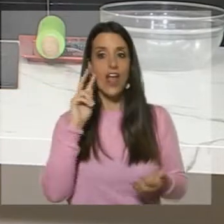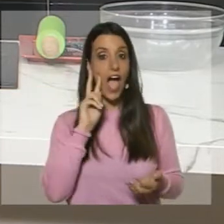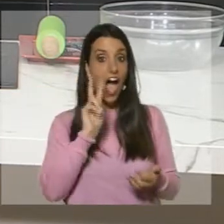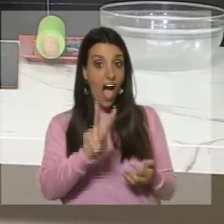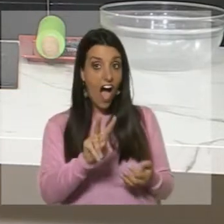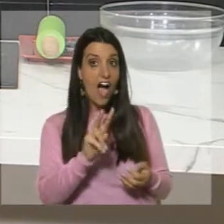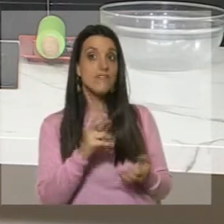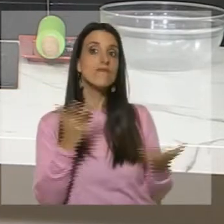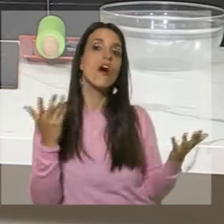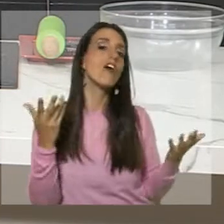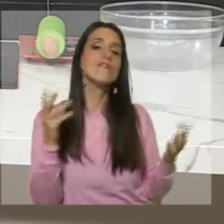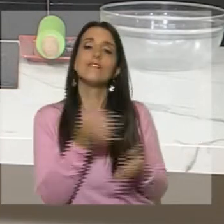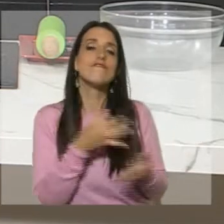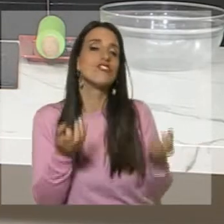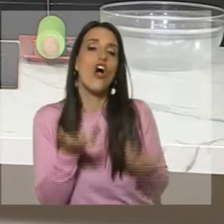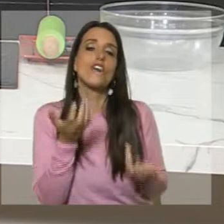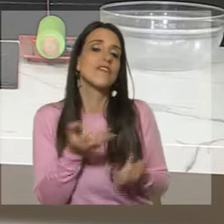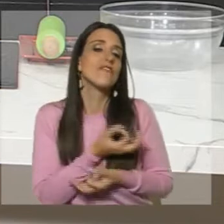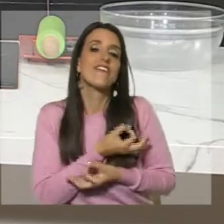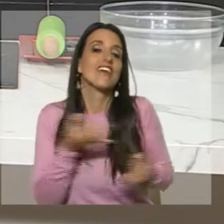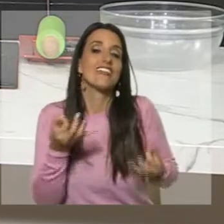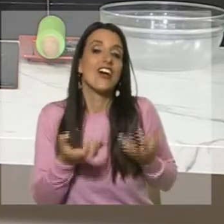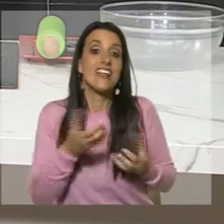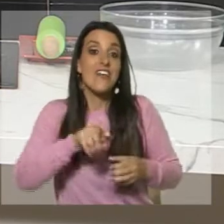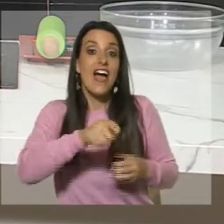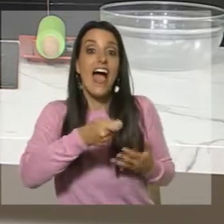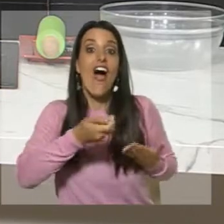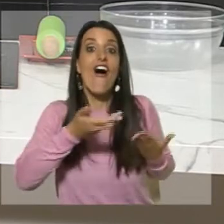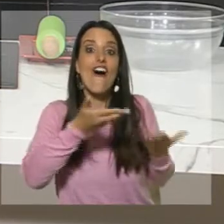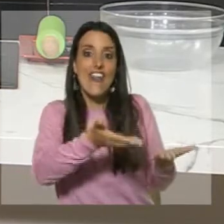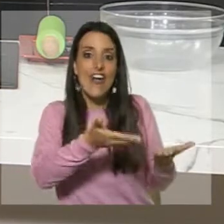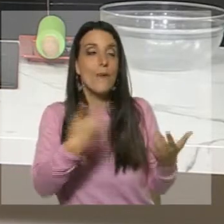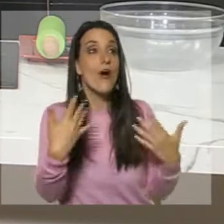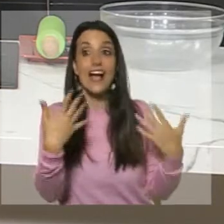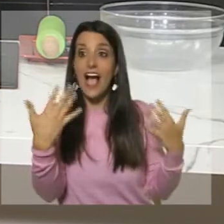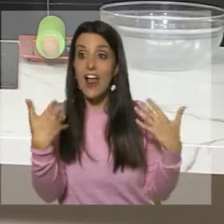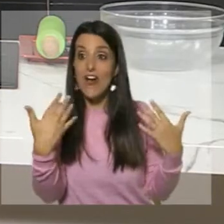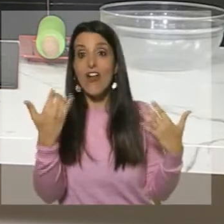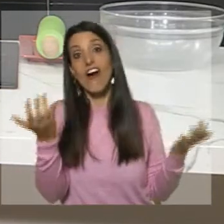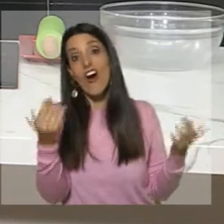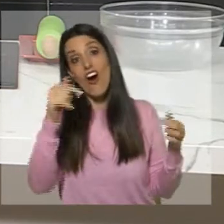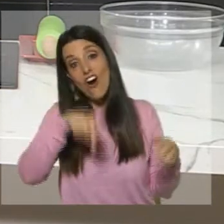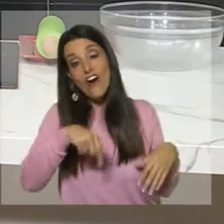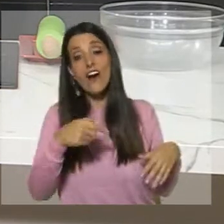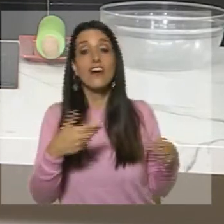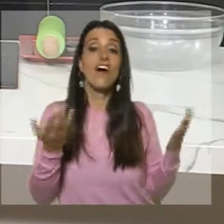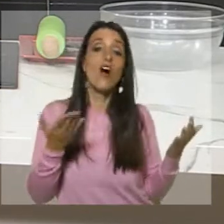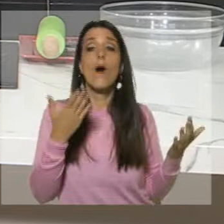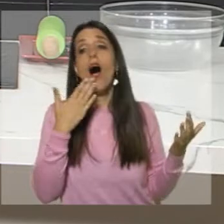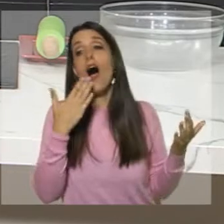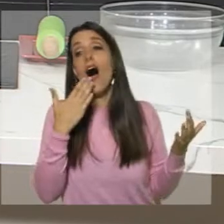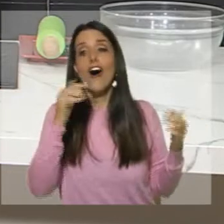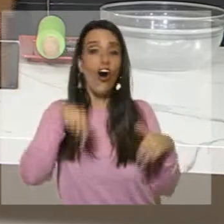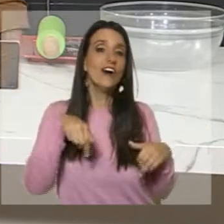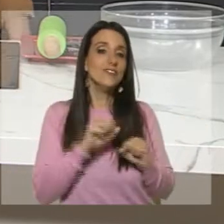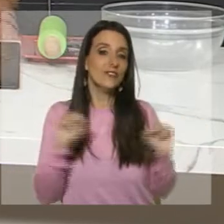No. Bueno, ay, ideal para cocinar. Ideal. Es sí, para prender el horno. Porque para si hacía mucho el calor, mira, te da más pereza. Todo tiene un porqué. Todo, claro.